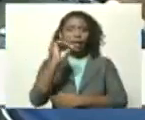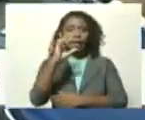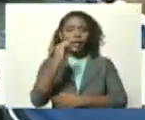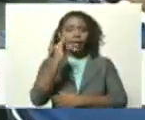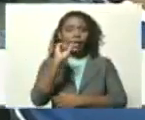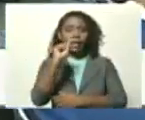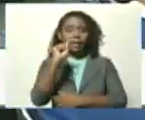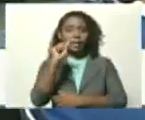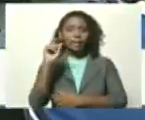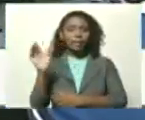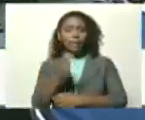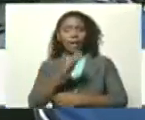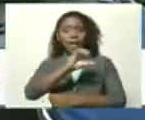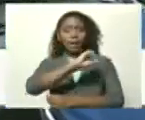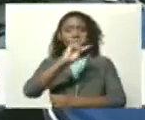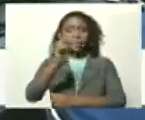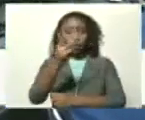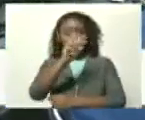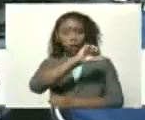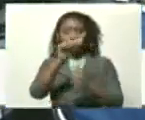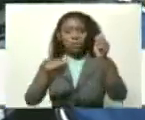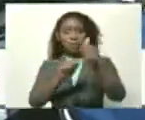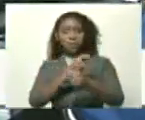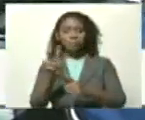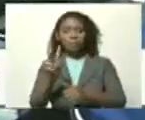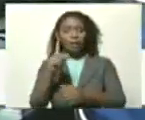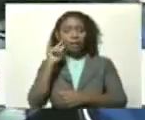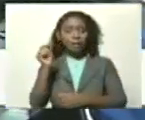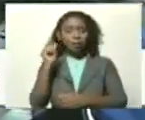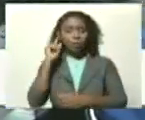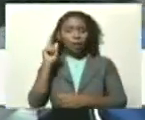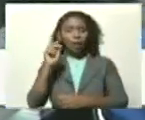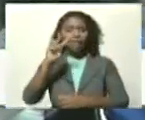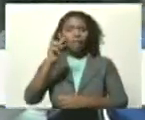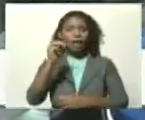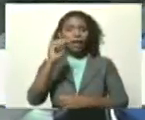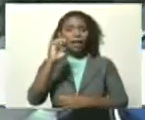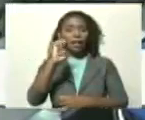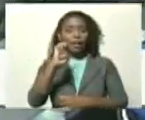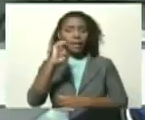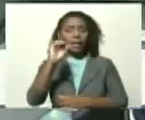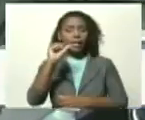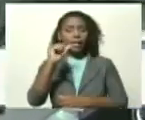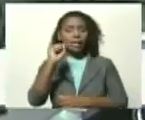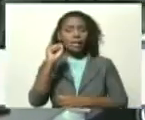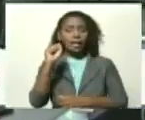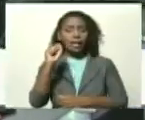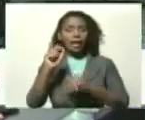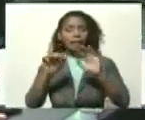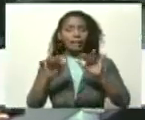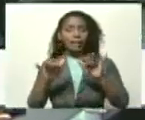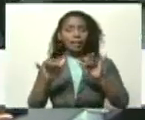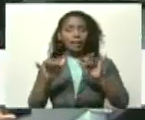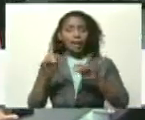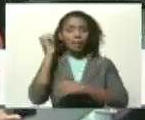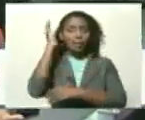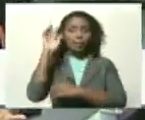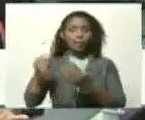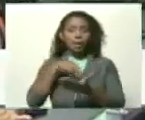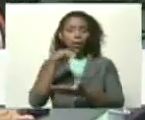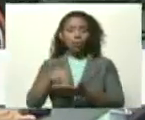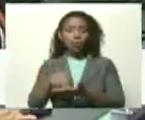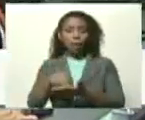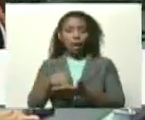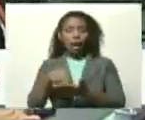de la segunda vicepresidencia, la diputada Vanessa Montero. En la Secretaría del Parlamento Venezolano